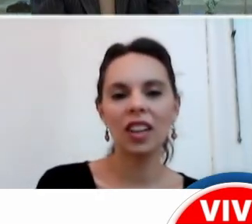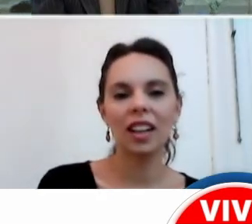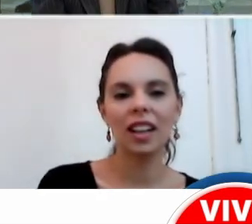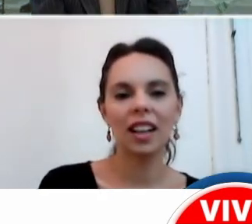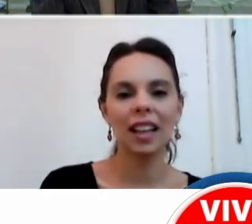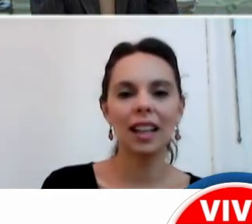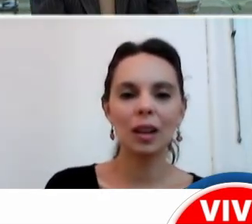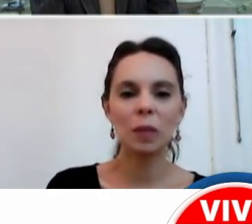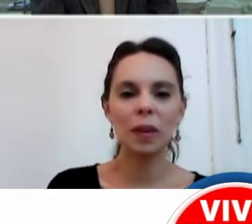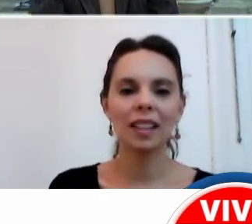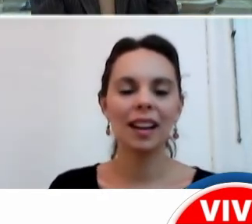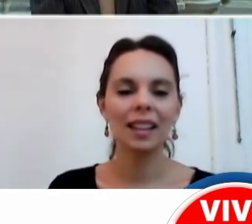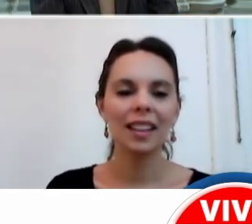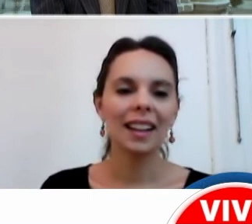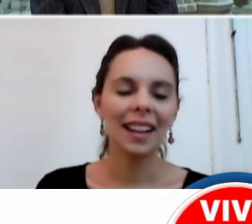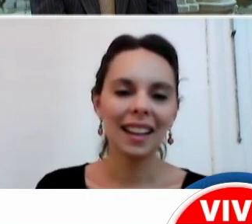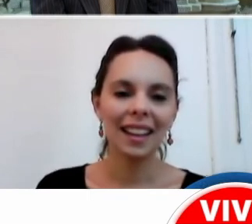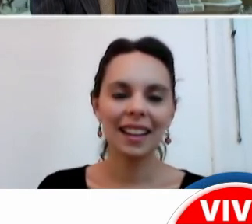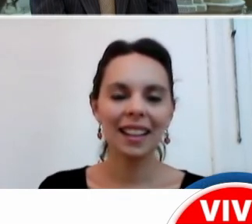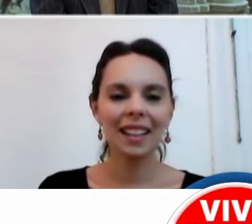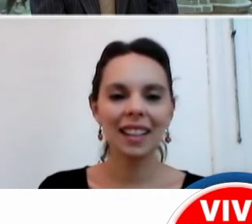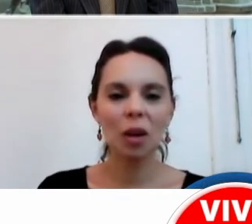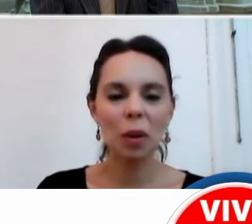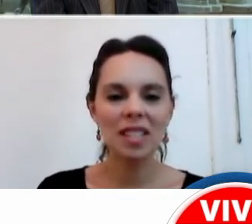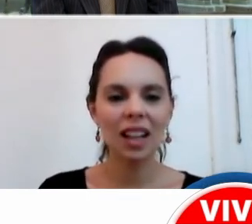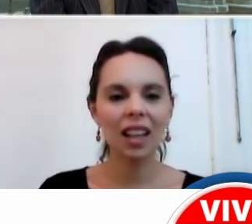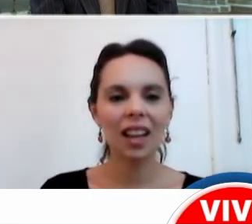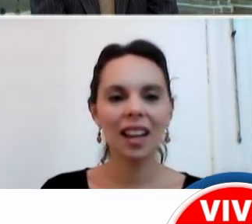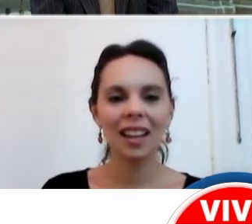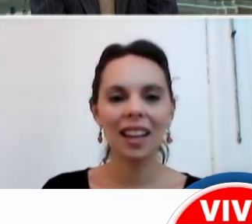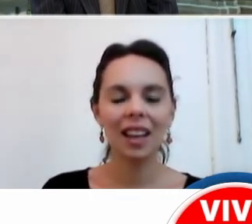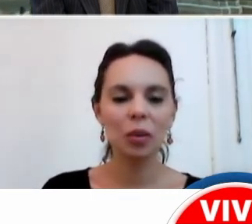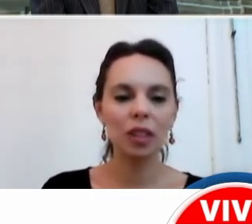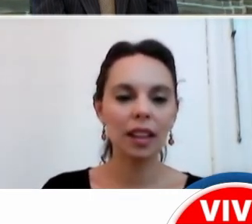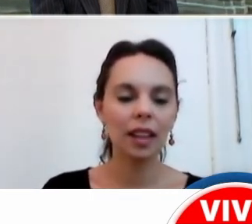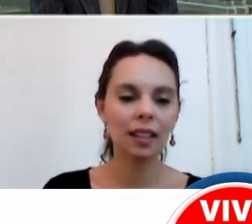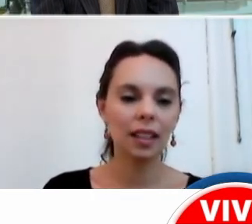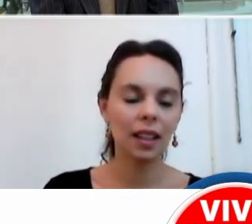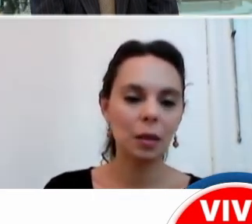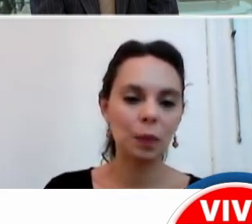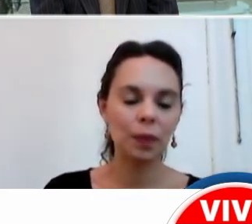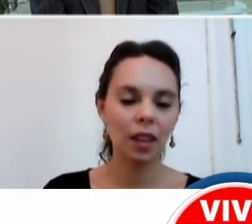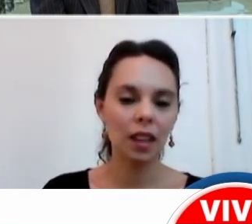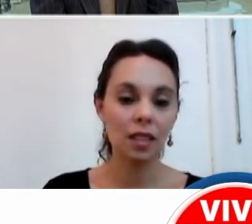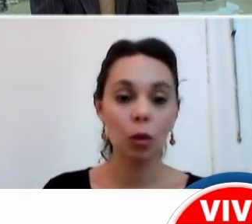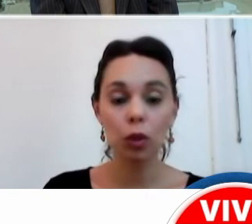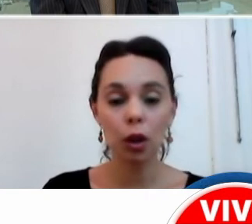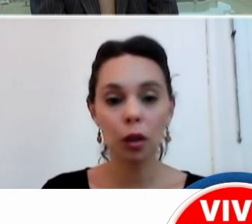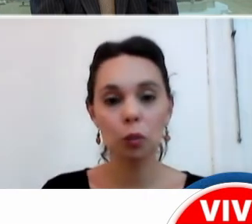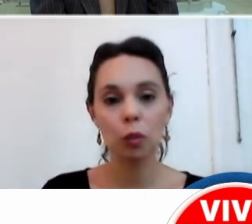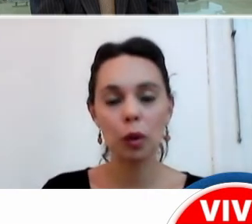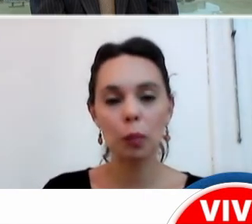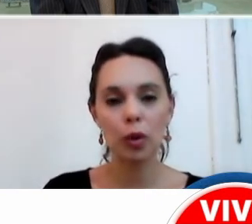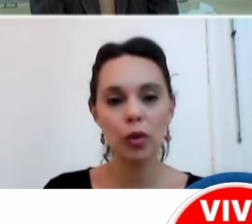Diputado, ¿qué Hola. Tal? ¿Cómo está? Hola. Quiero aprovechar que usted es